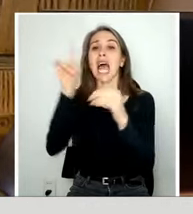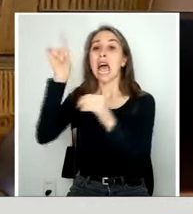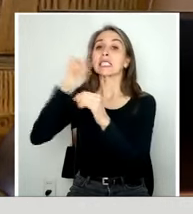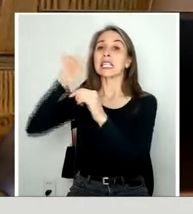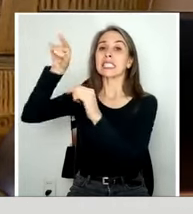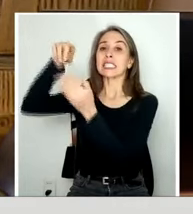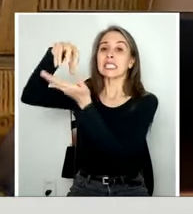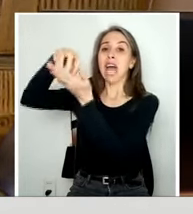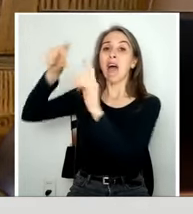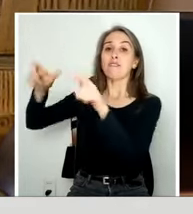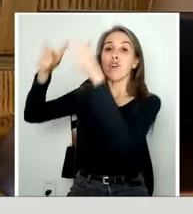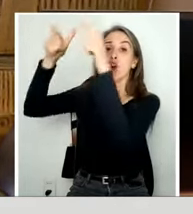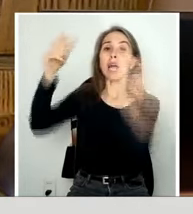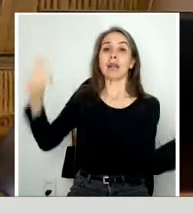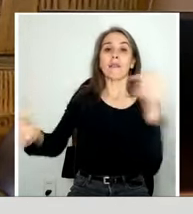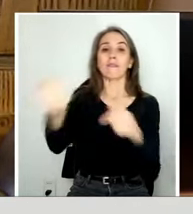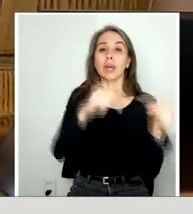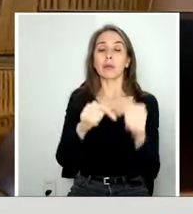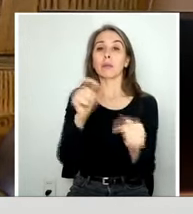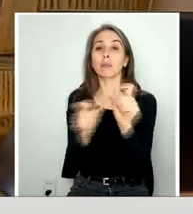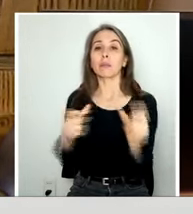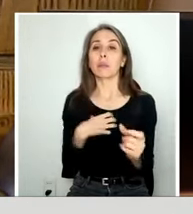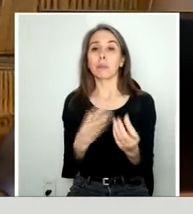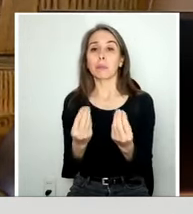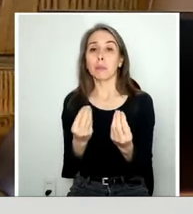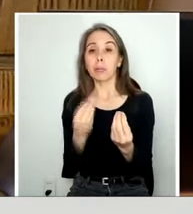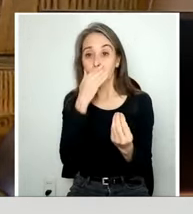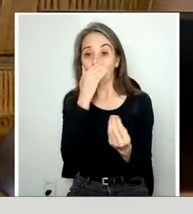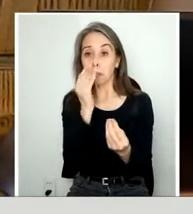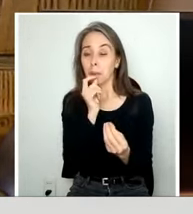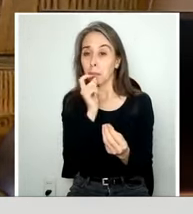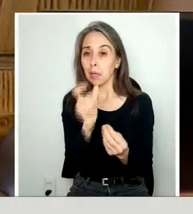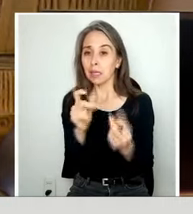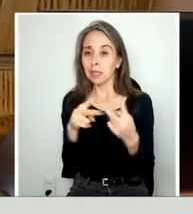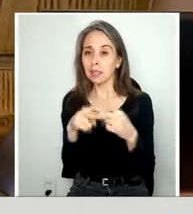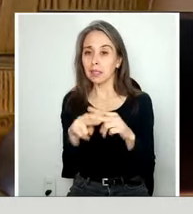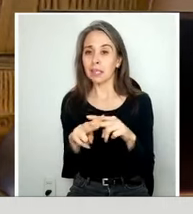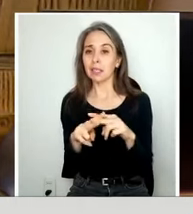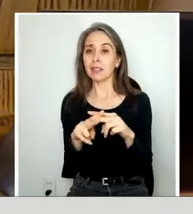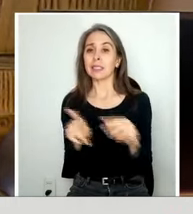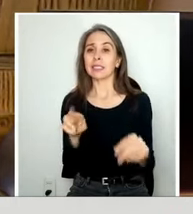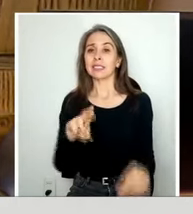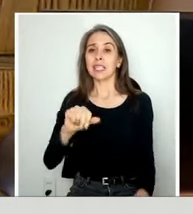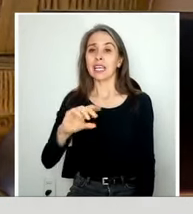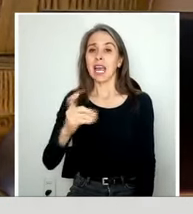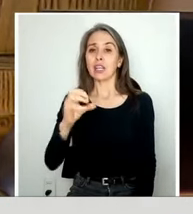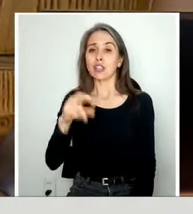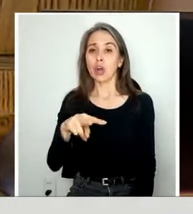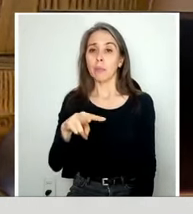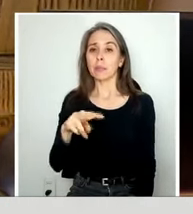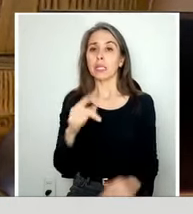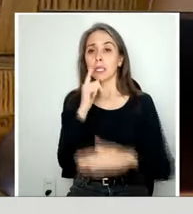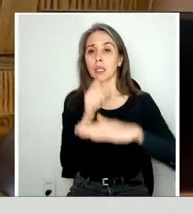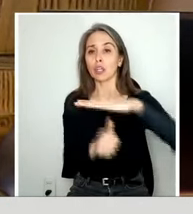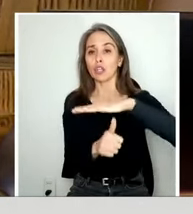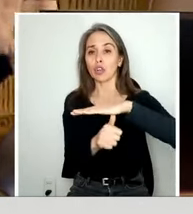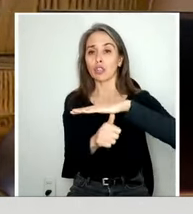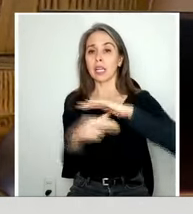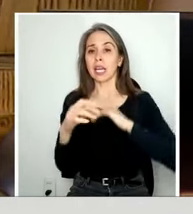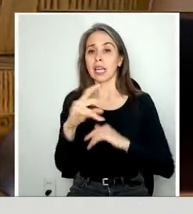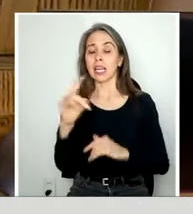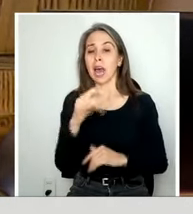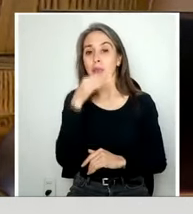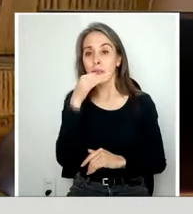el tremor para usar un técnico técnico muy propio hacernos giamín el concejal Hernández y la inestabilidad